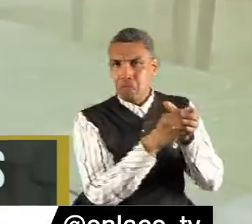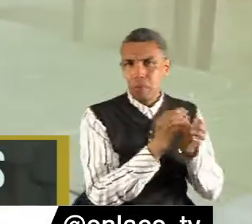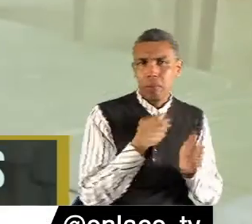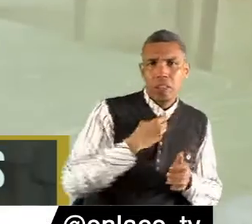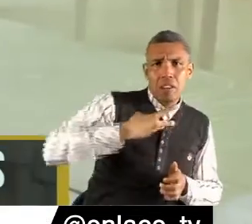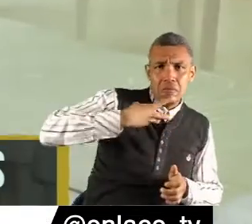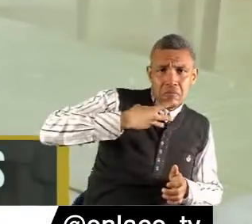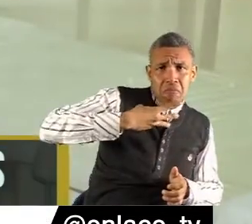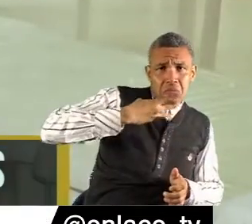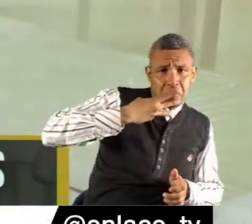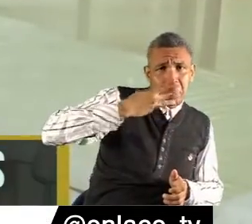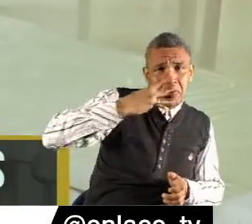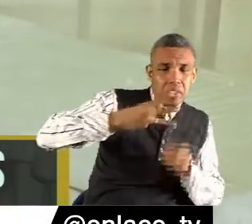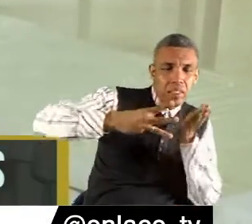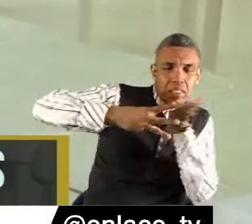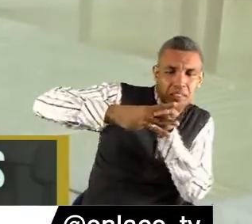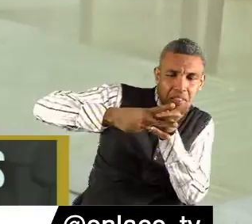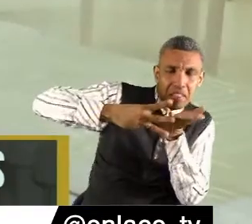refrigerios. Para los